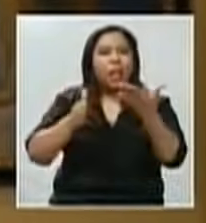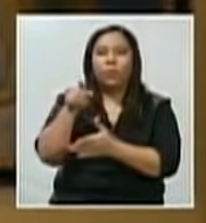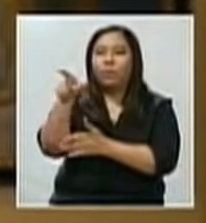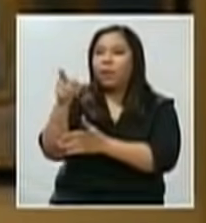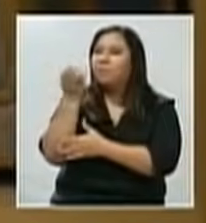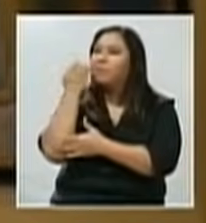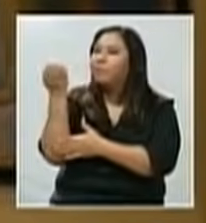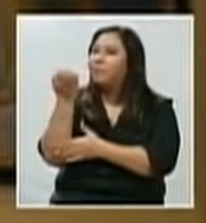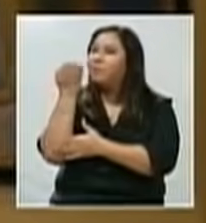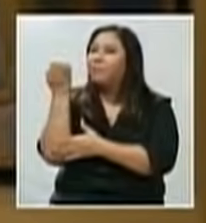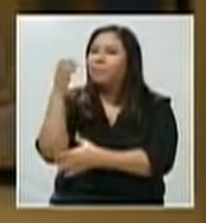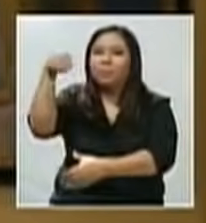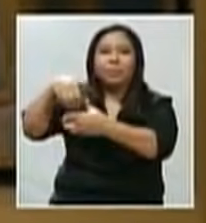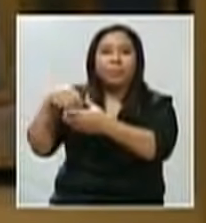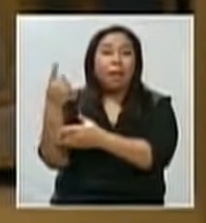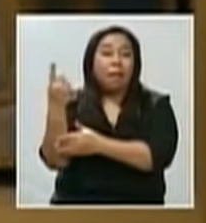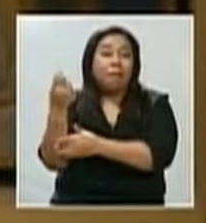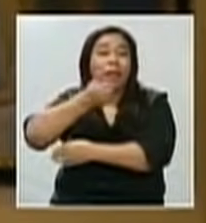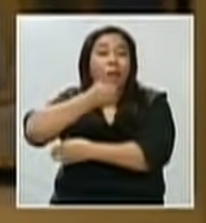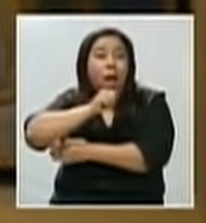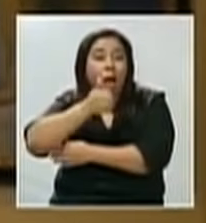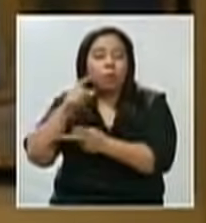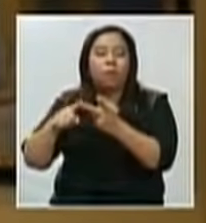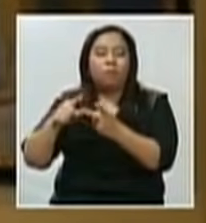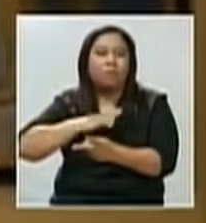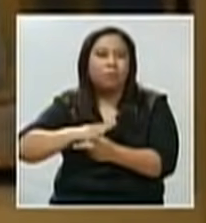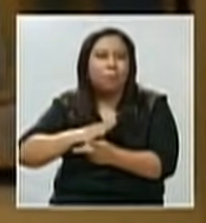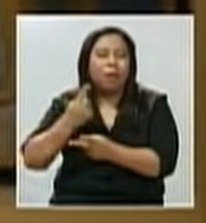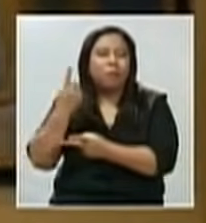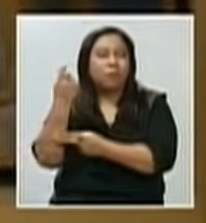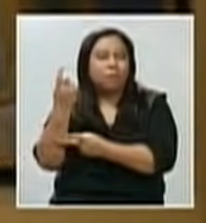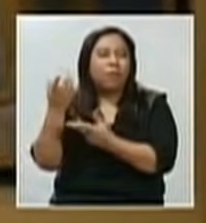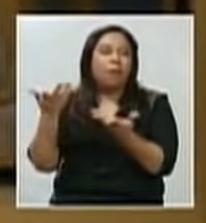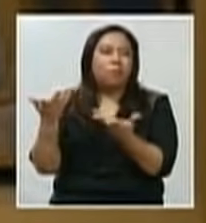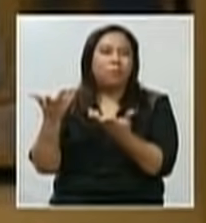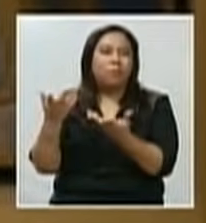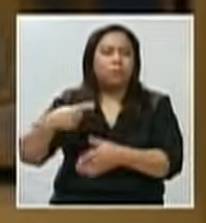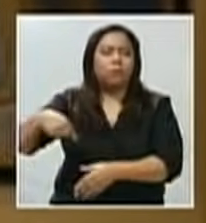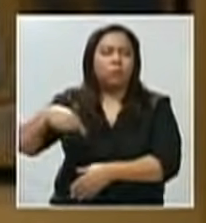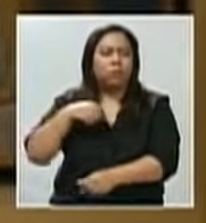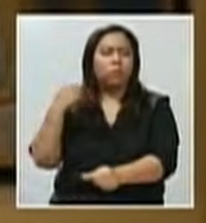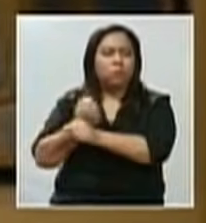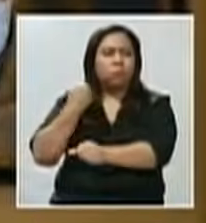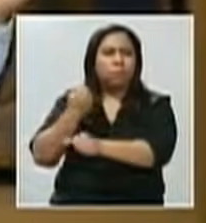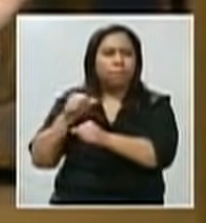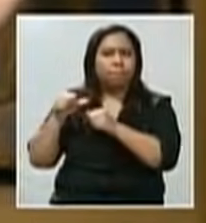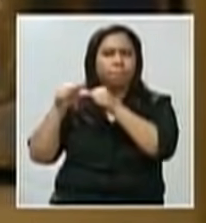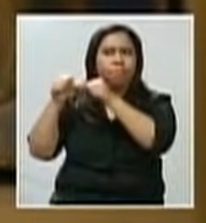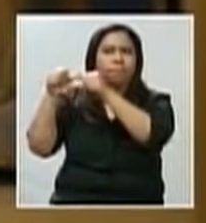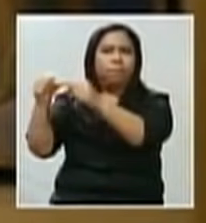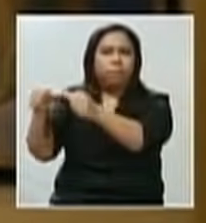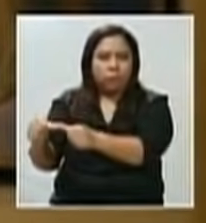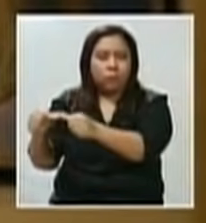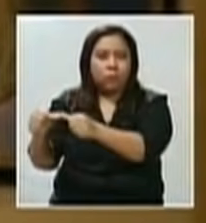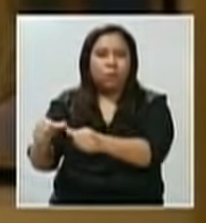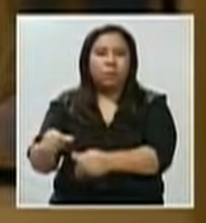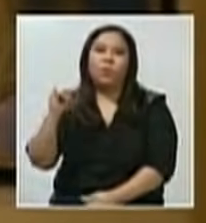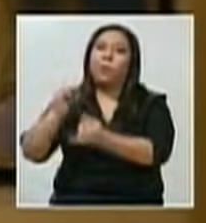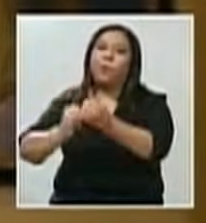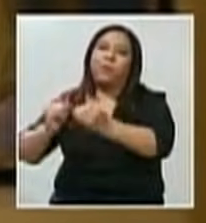condiciones hidrosanitarias, pero seguimos trabajando en ello. Y no podemos esperar hasta que el último centro sea